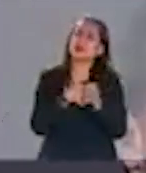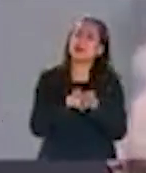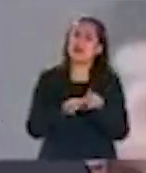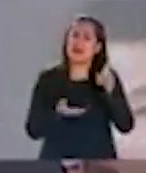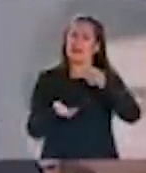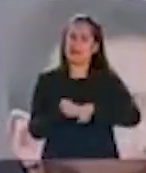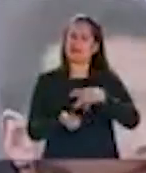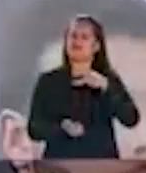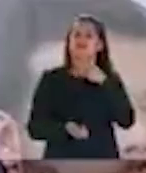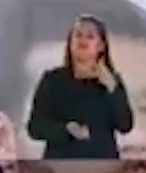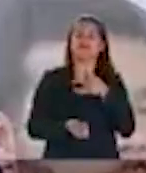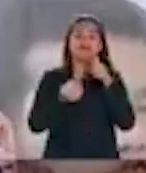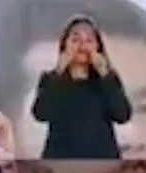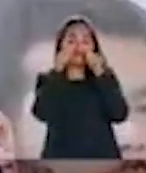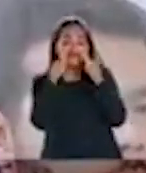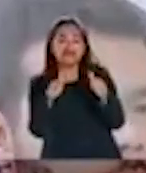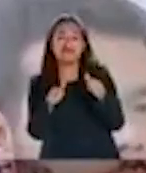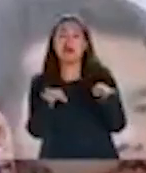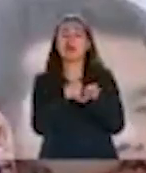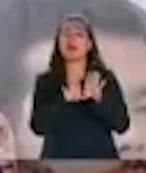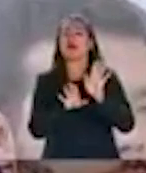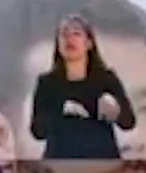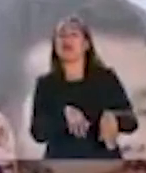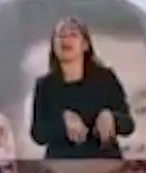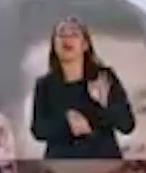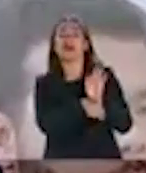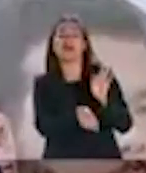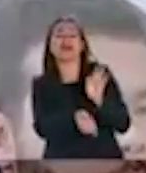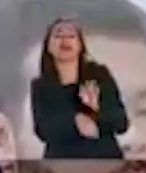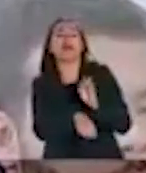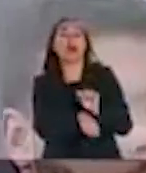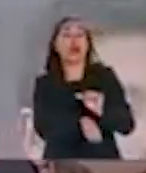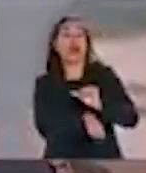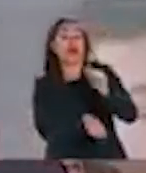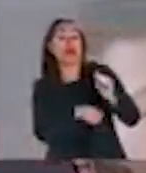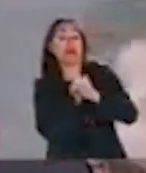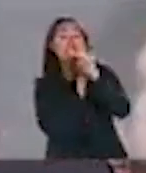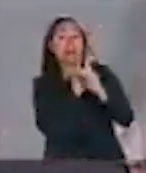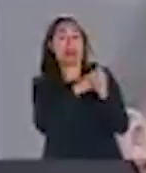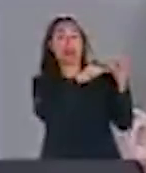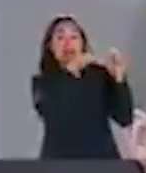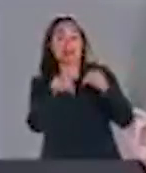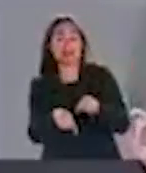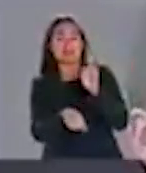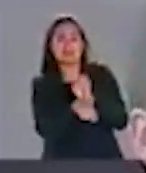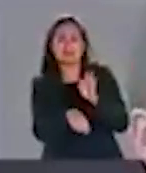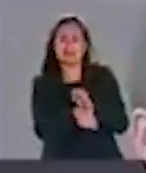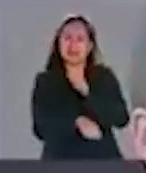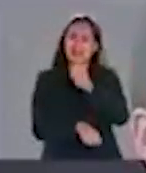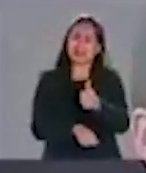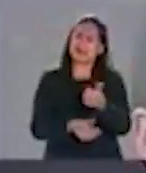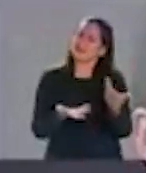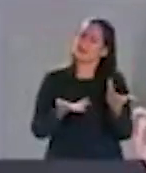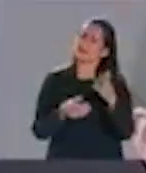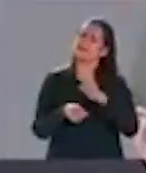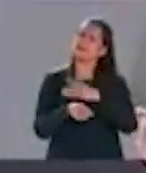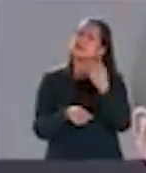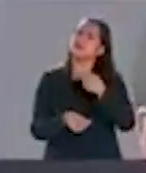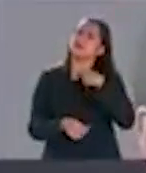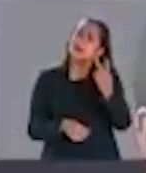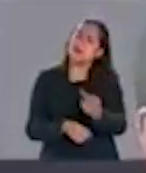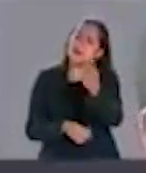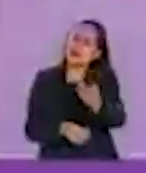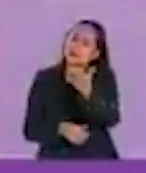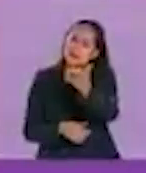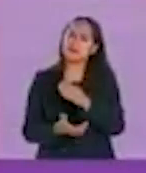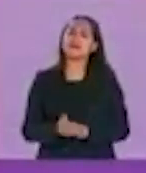concretadas en torno a la defensa del migrante extranjero ok la pregunta es qué dice el plan